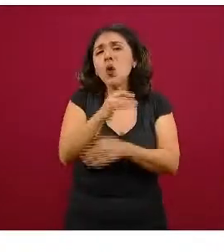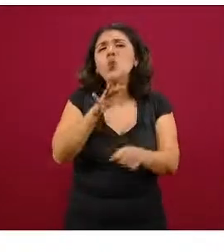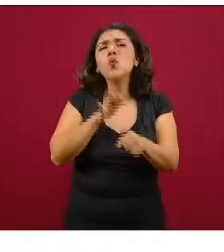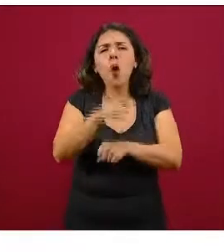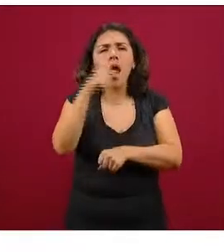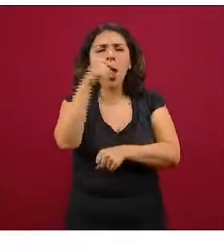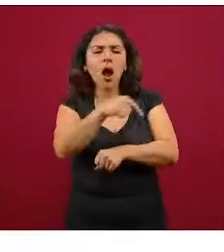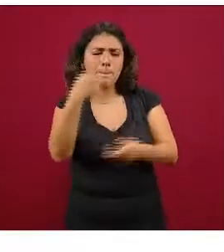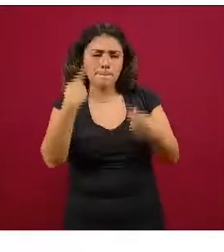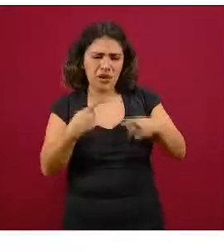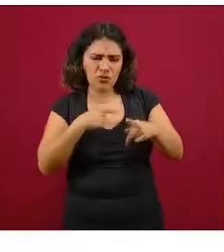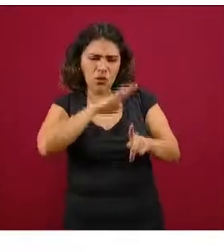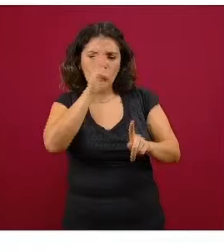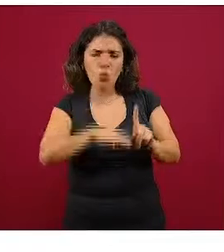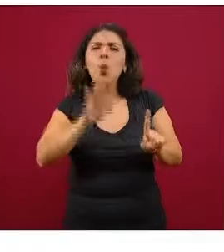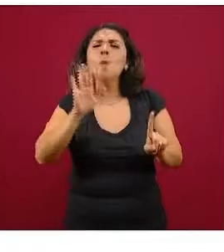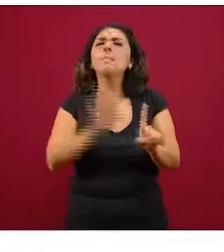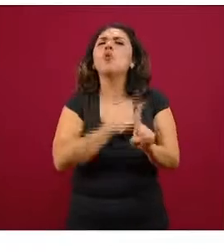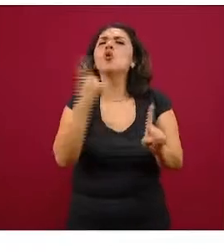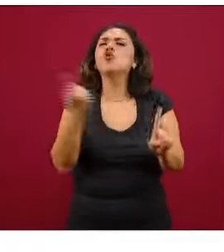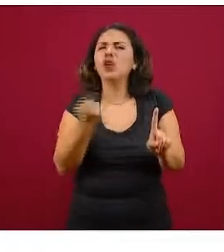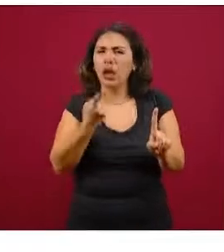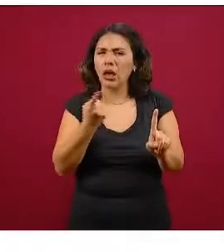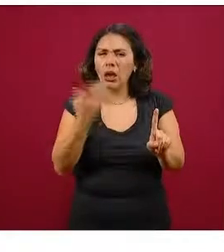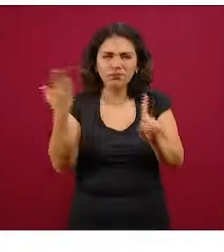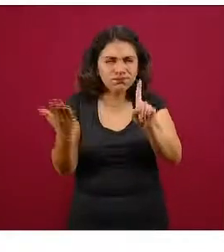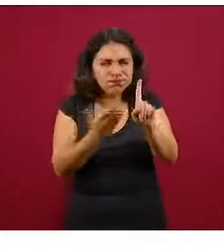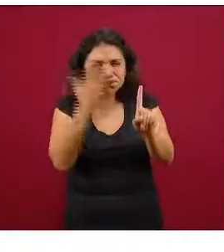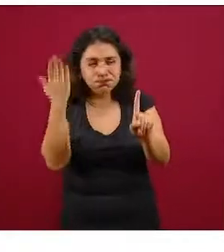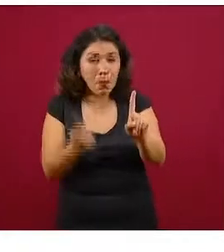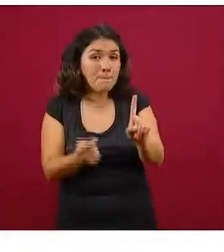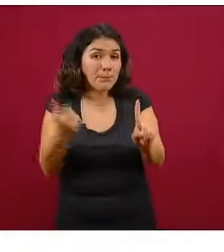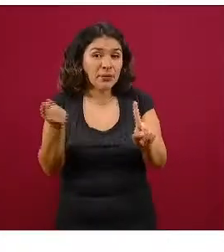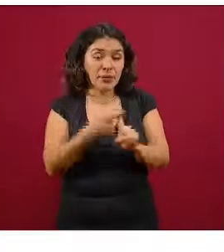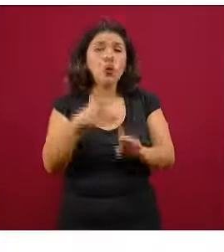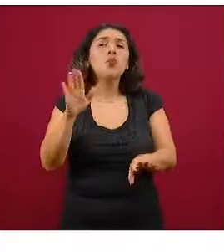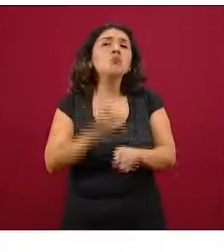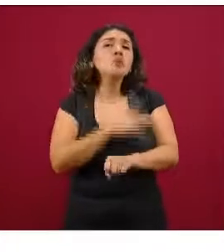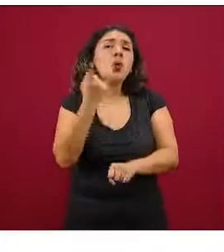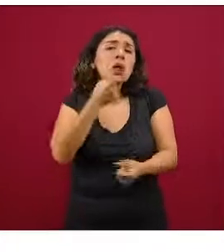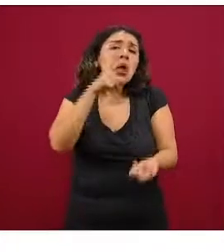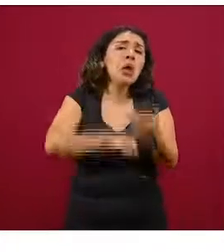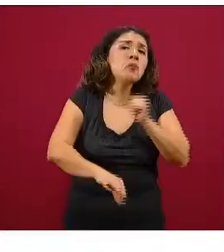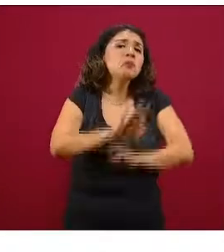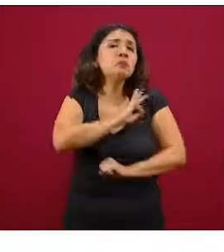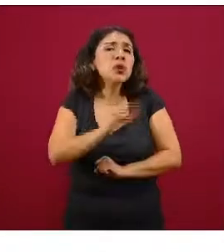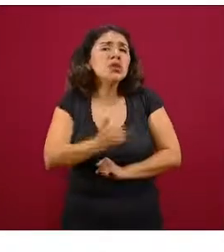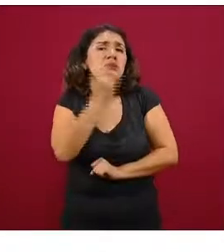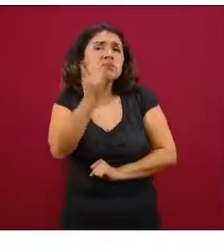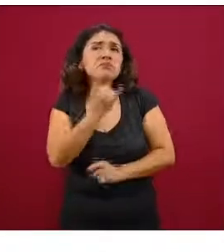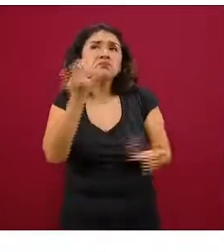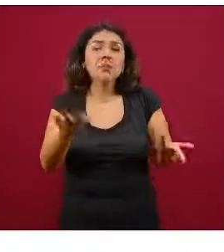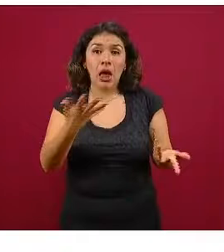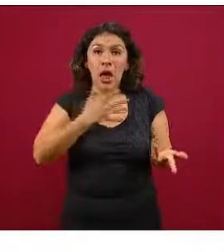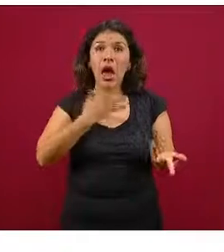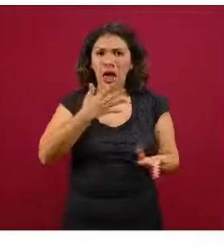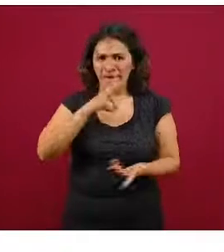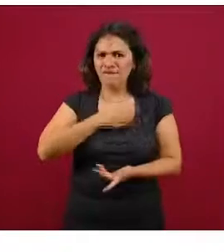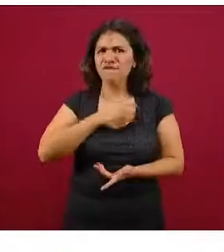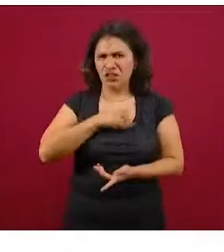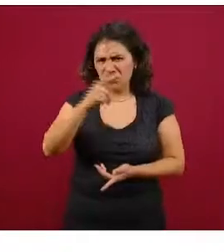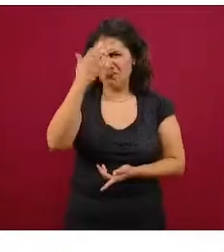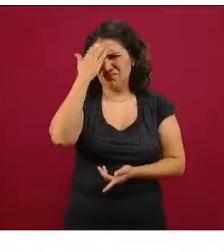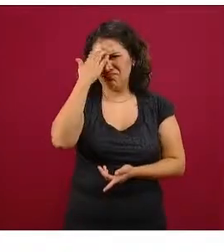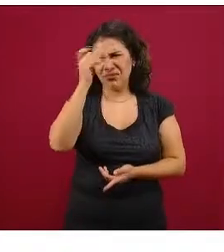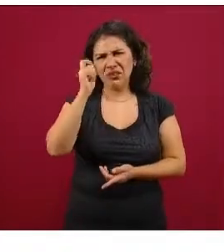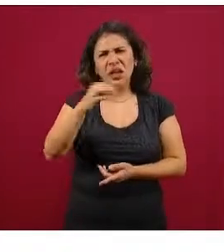causa de fallecimiento, porque ciertamente puede existir esta infección, como sabemos,